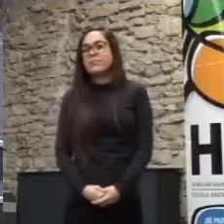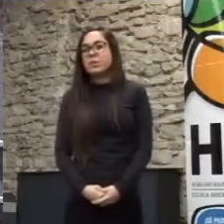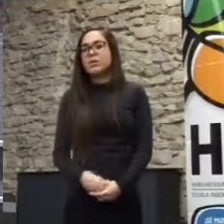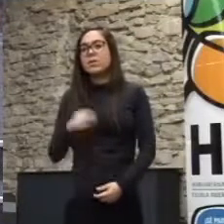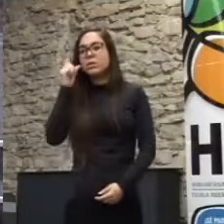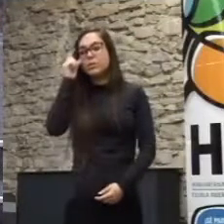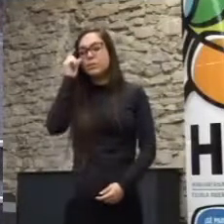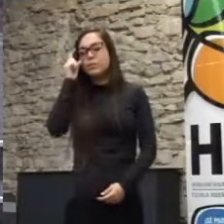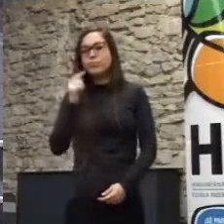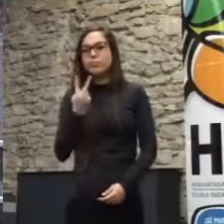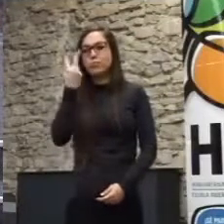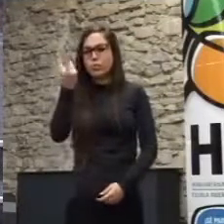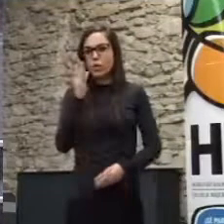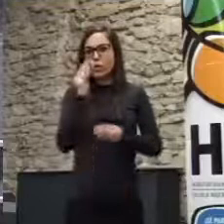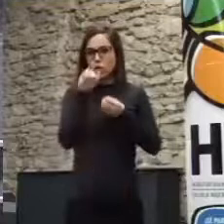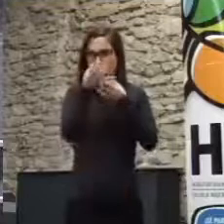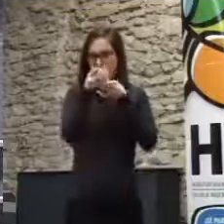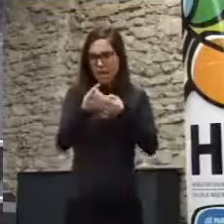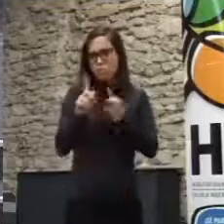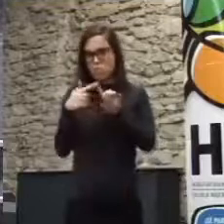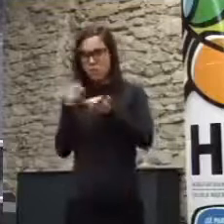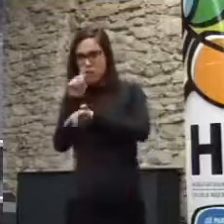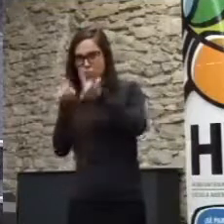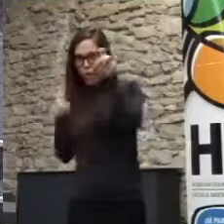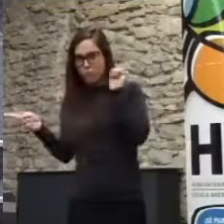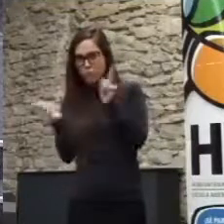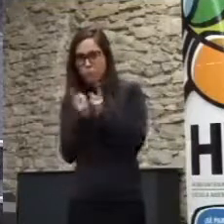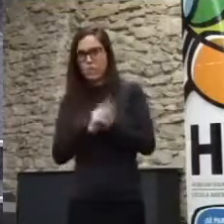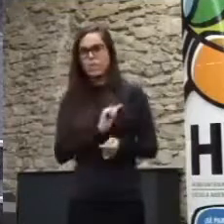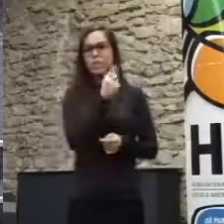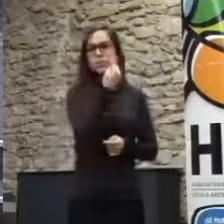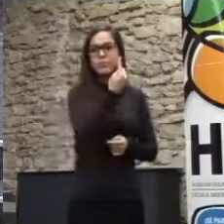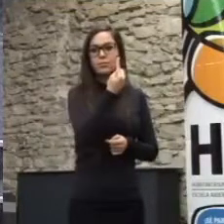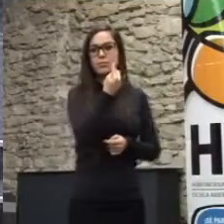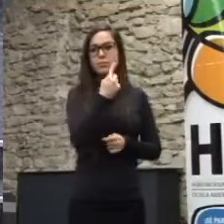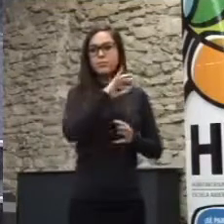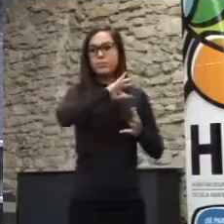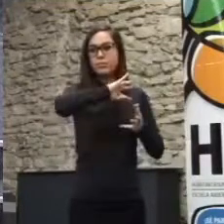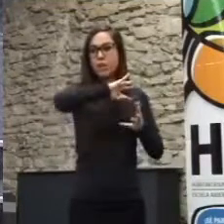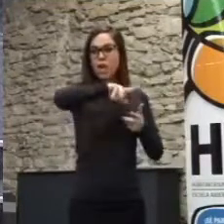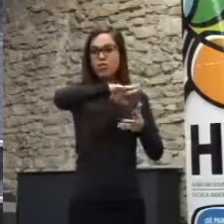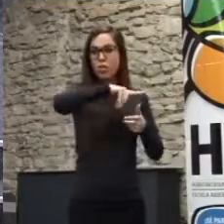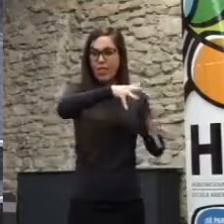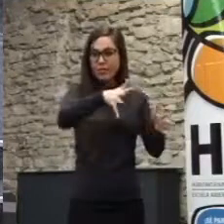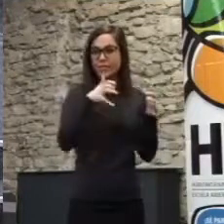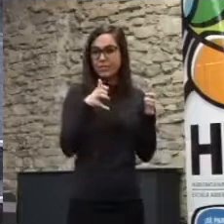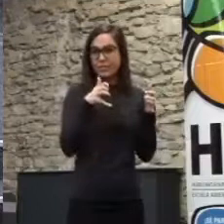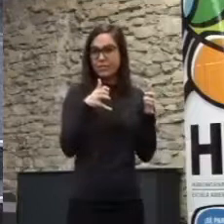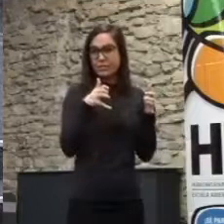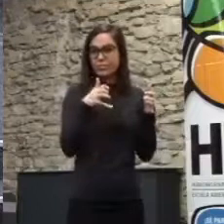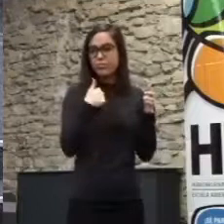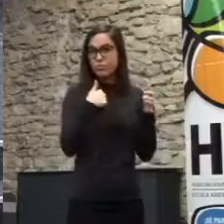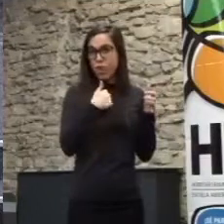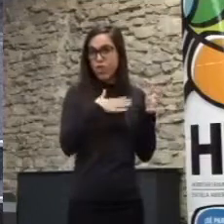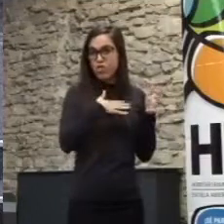Sí. Dos comentarios y una pregunta muy breve. Muy bien. El primero, las noticias se consiguen, ha dicho Aitor, yo iba a intervenir para